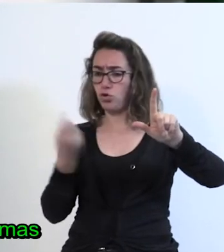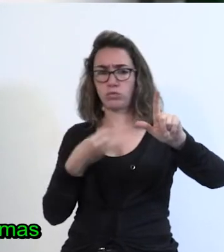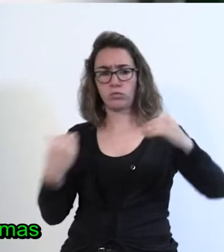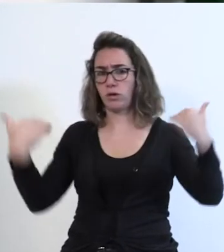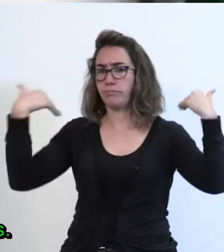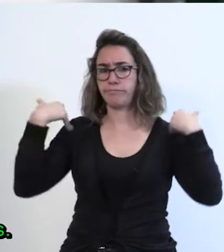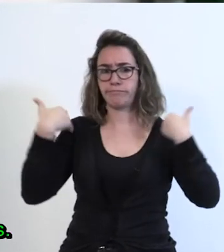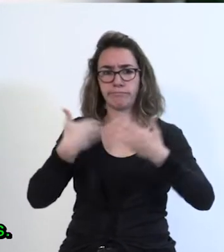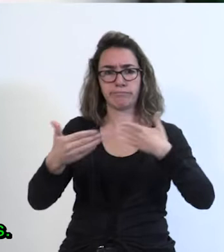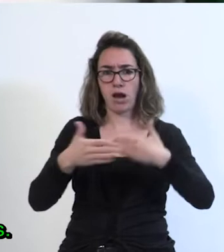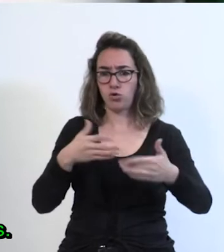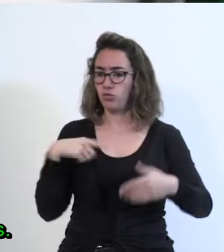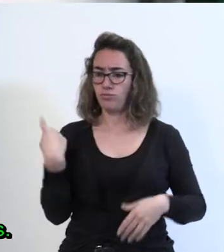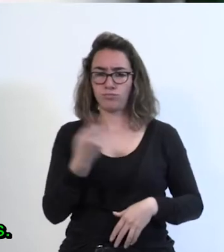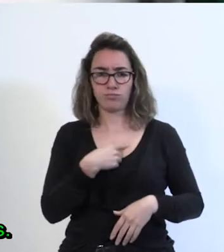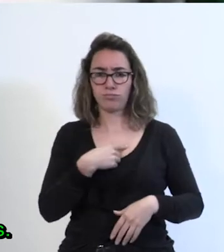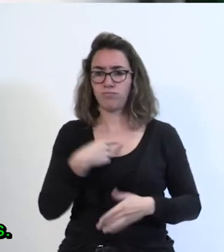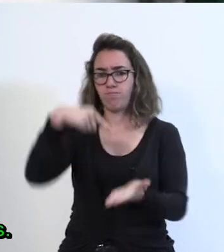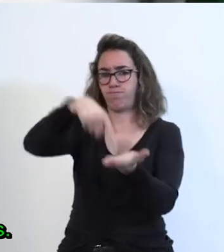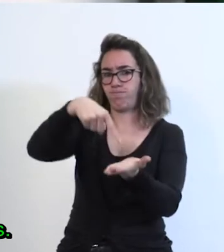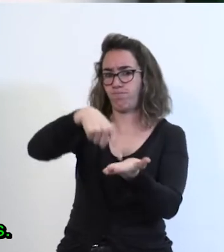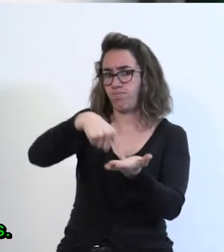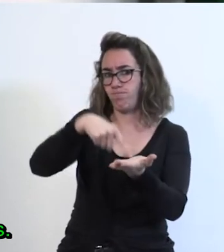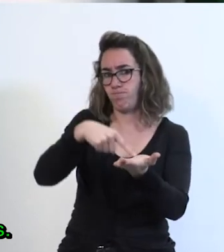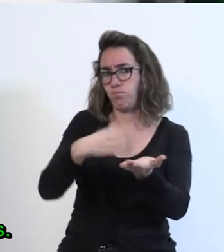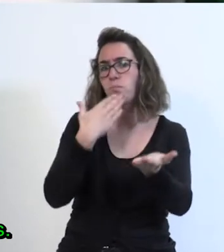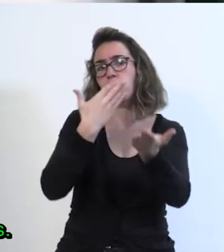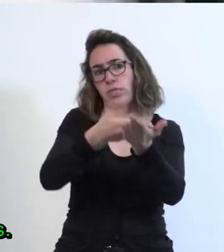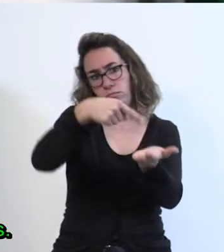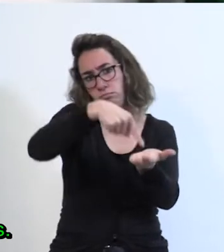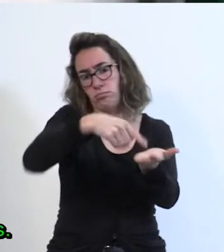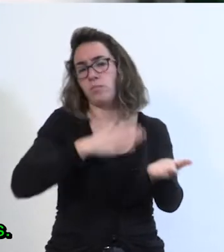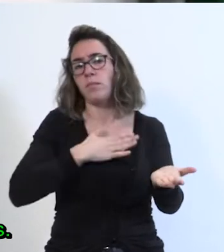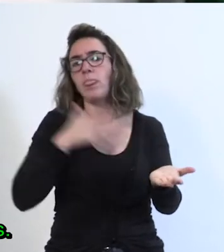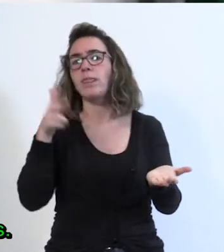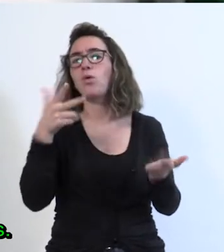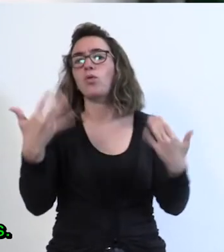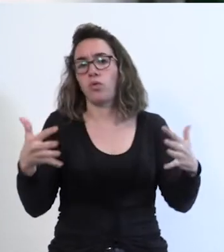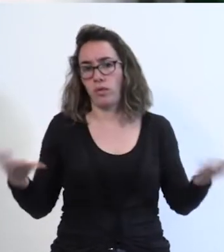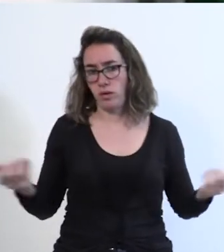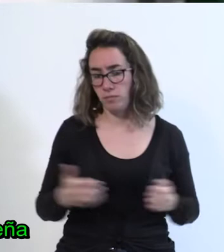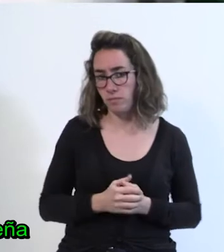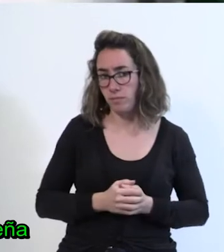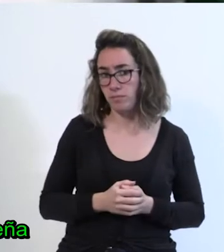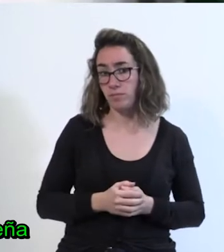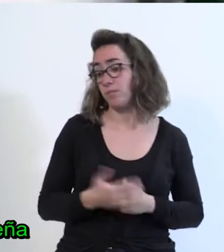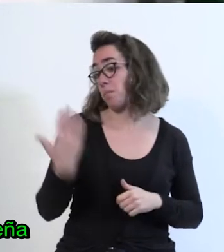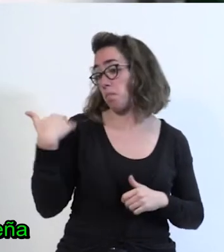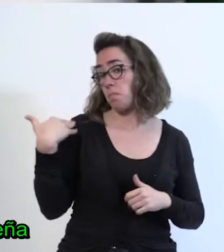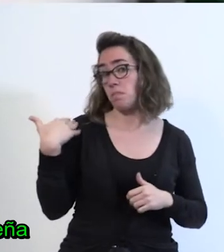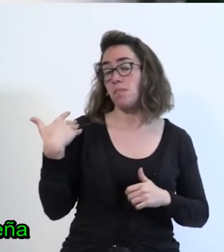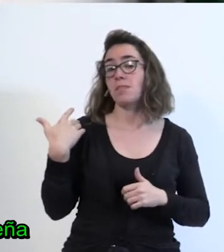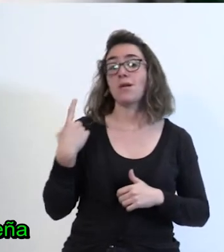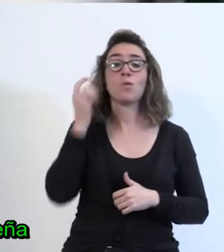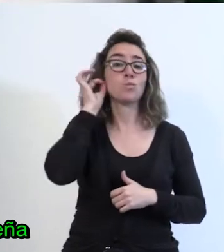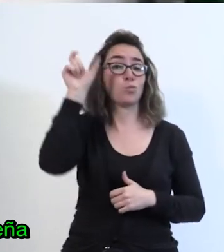éramos nosotras mismas quien íbamos a tener, pues, que reivindicar nuestros derechos. Y